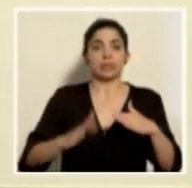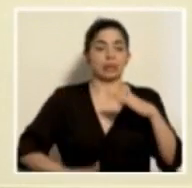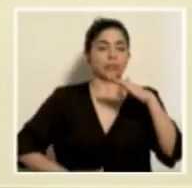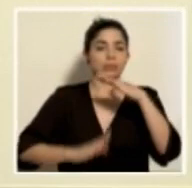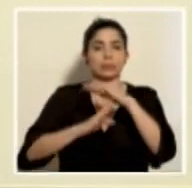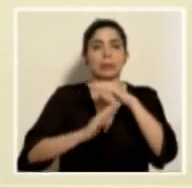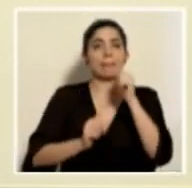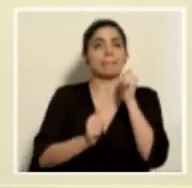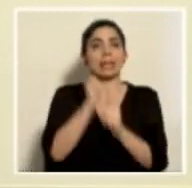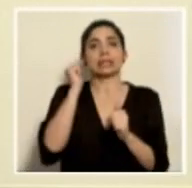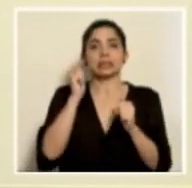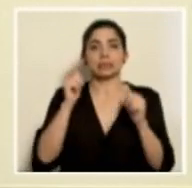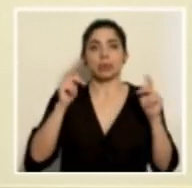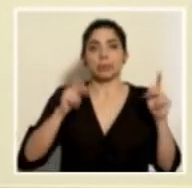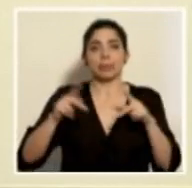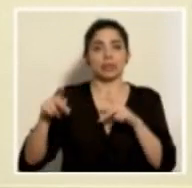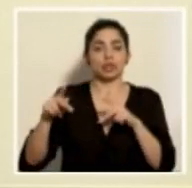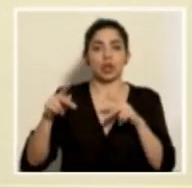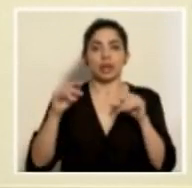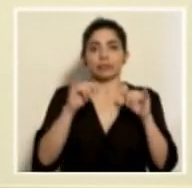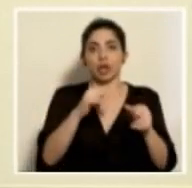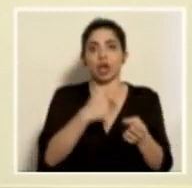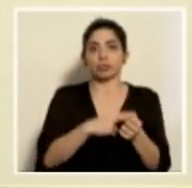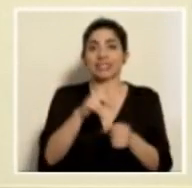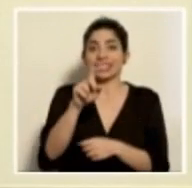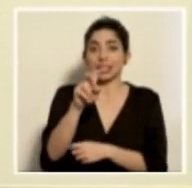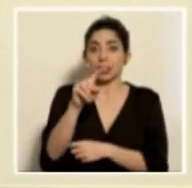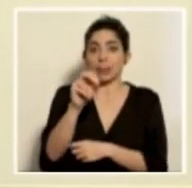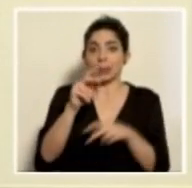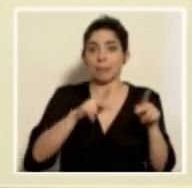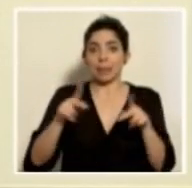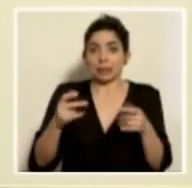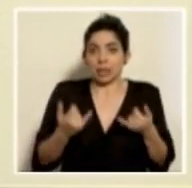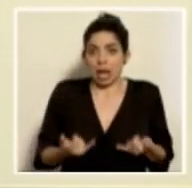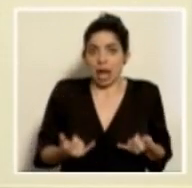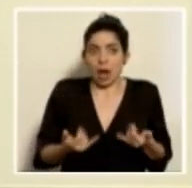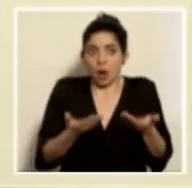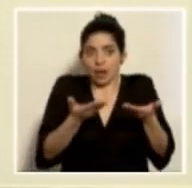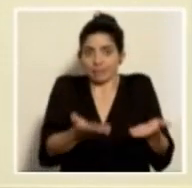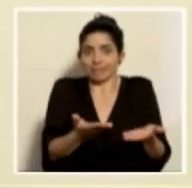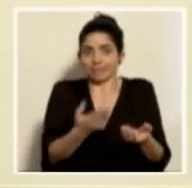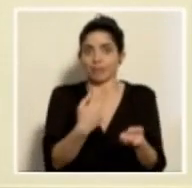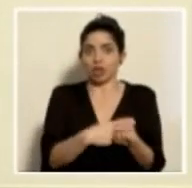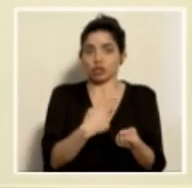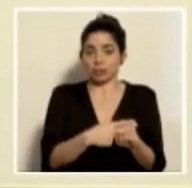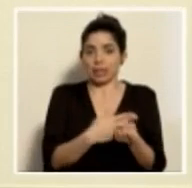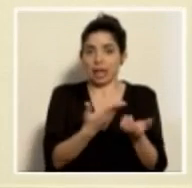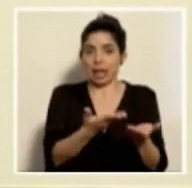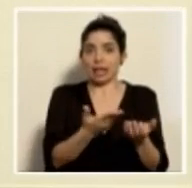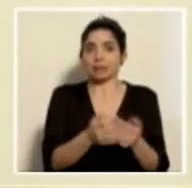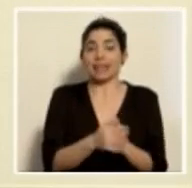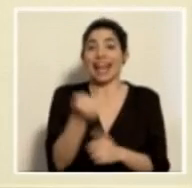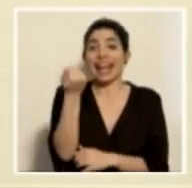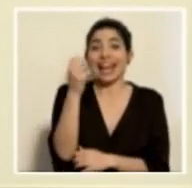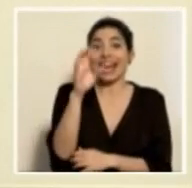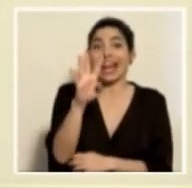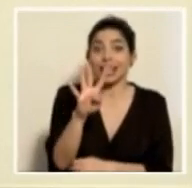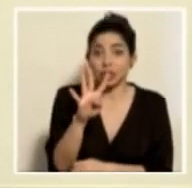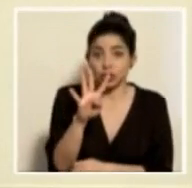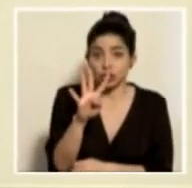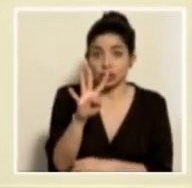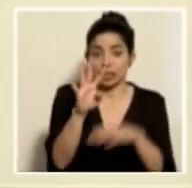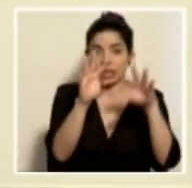más alta de hospitalización. 120 personas se encuentran hospitalizadas, 14 de